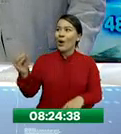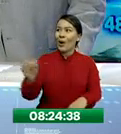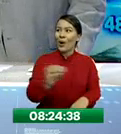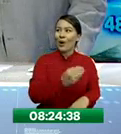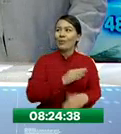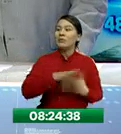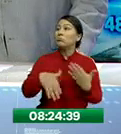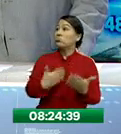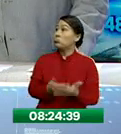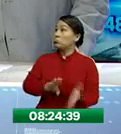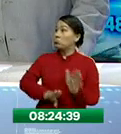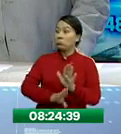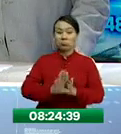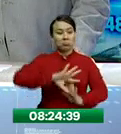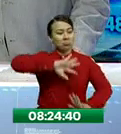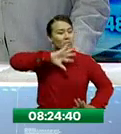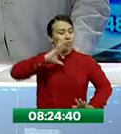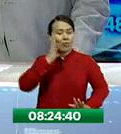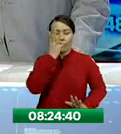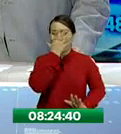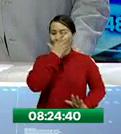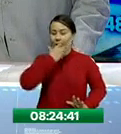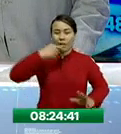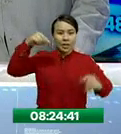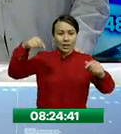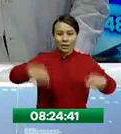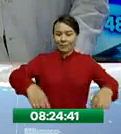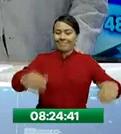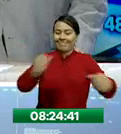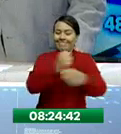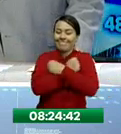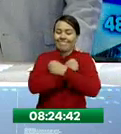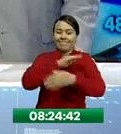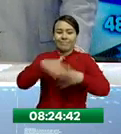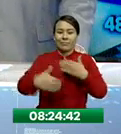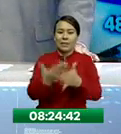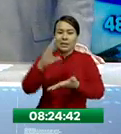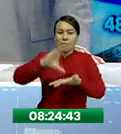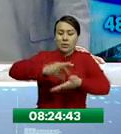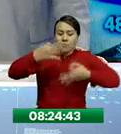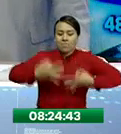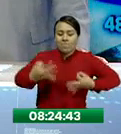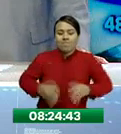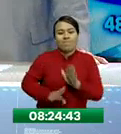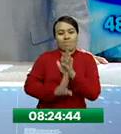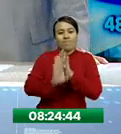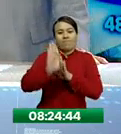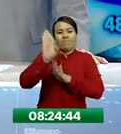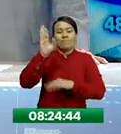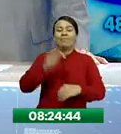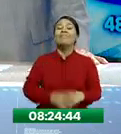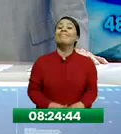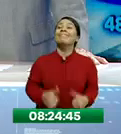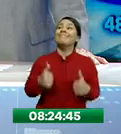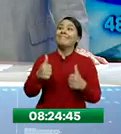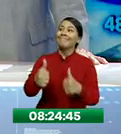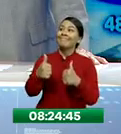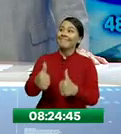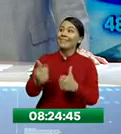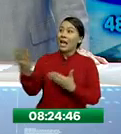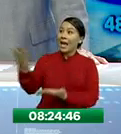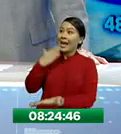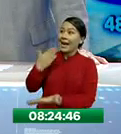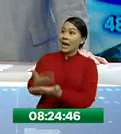también para hacer florecer y para hacer de esta ciudad lo que se merece permanentemente. Así que mi querido Charlie, ahí está